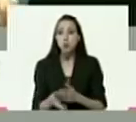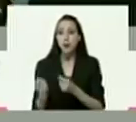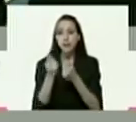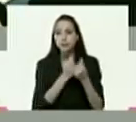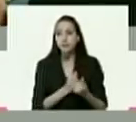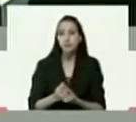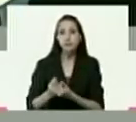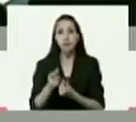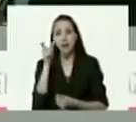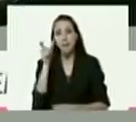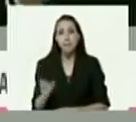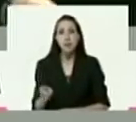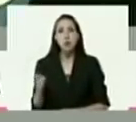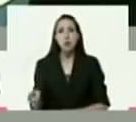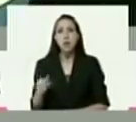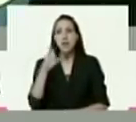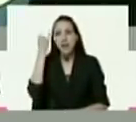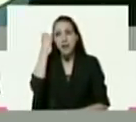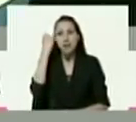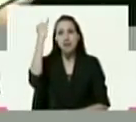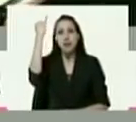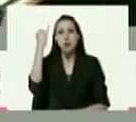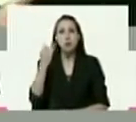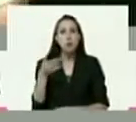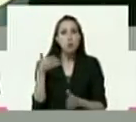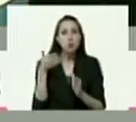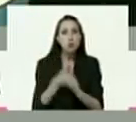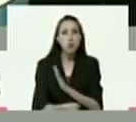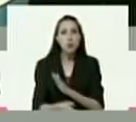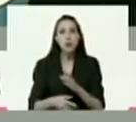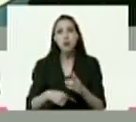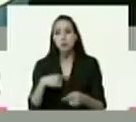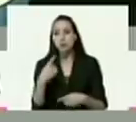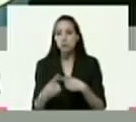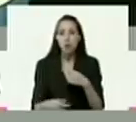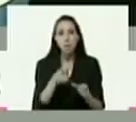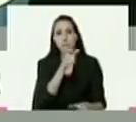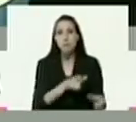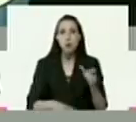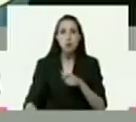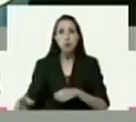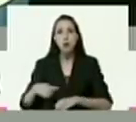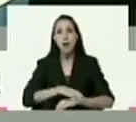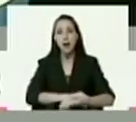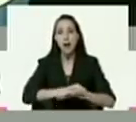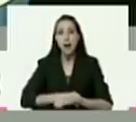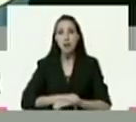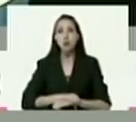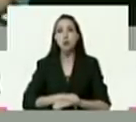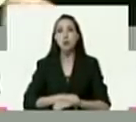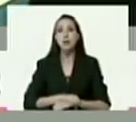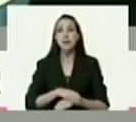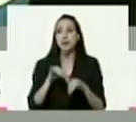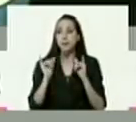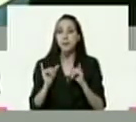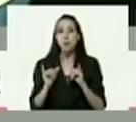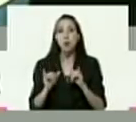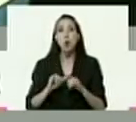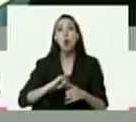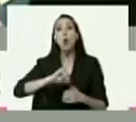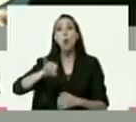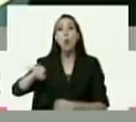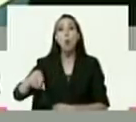y autor intelectual, según todas las personas que fueron capturadas infraganti en ese hecho, que el señor Julio